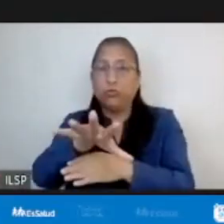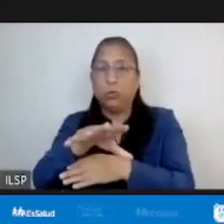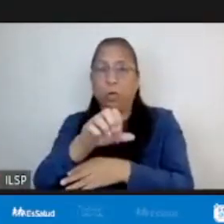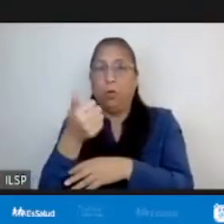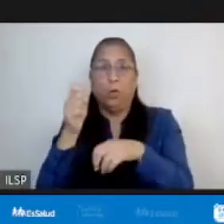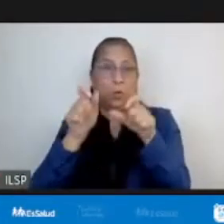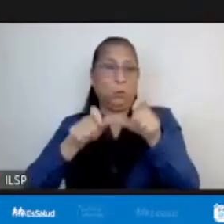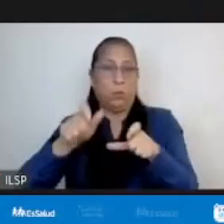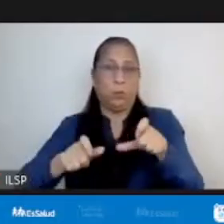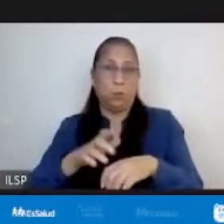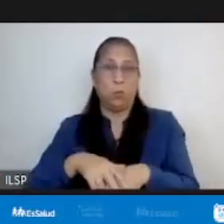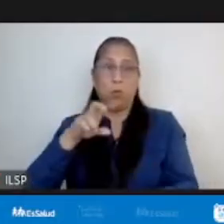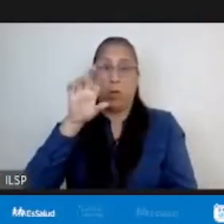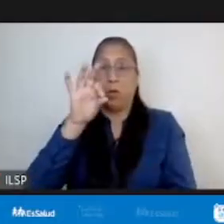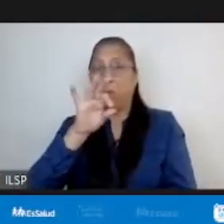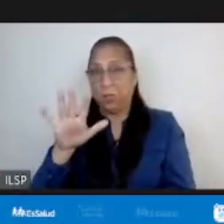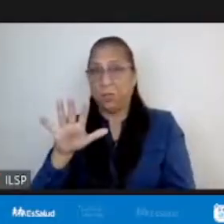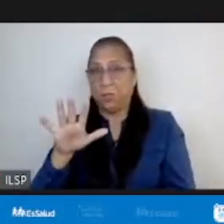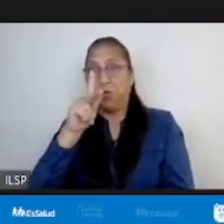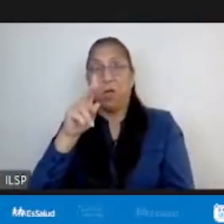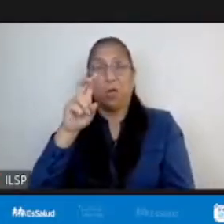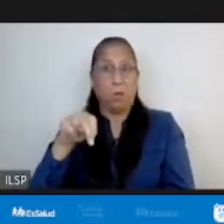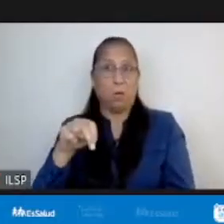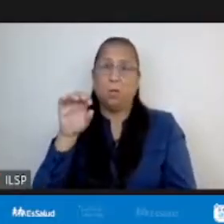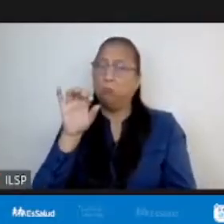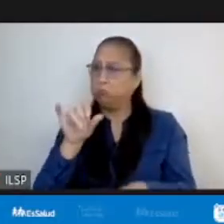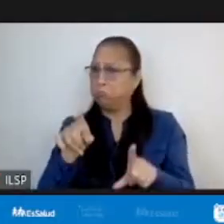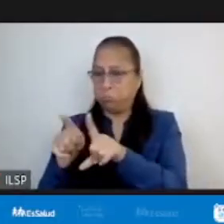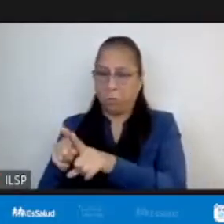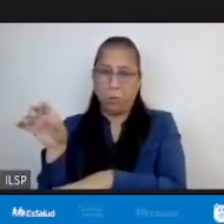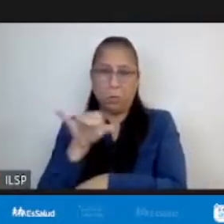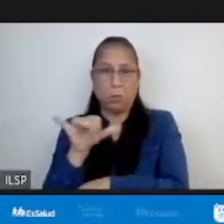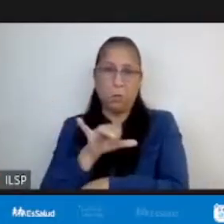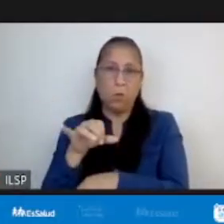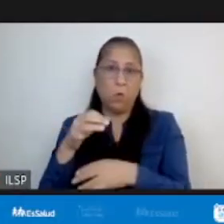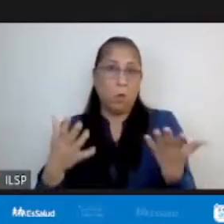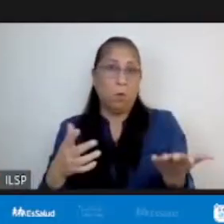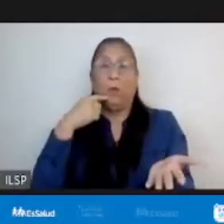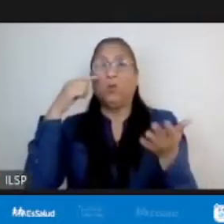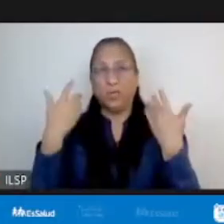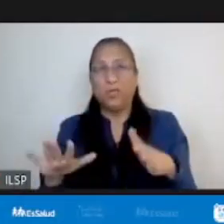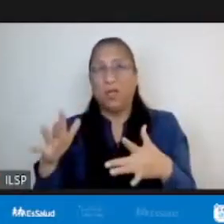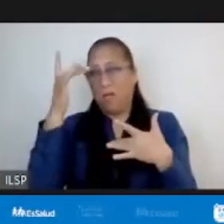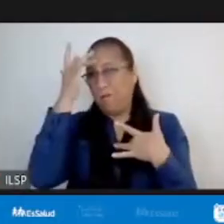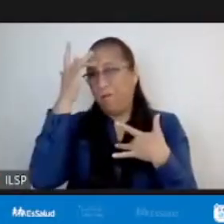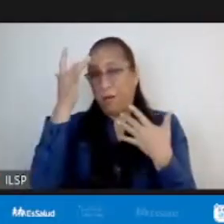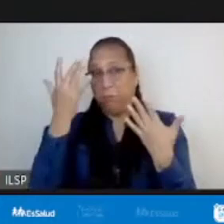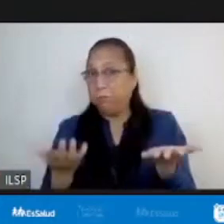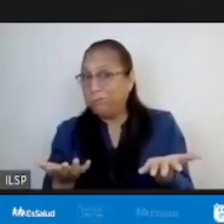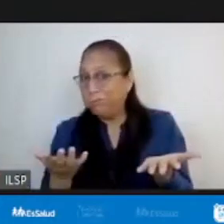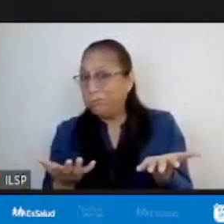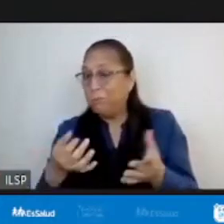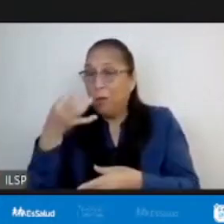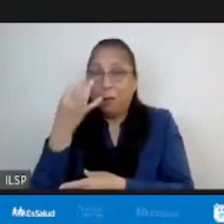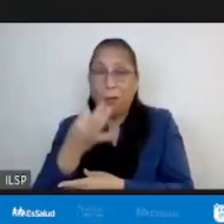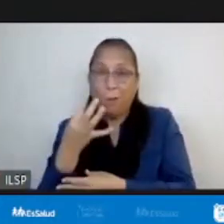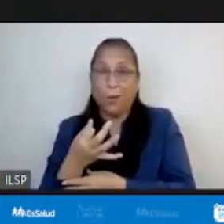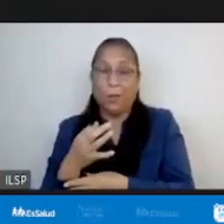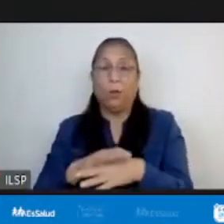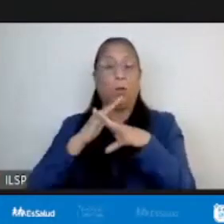usar una N95 si quieres, una KN, y también funciona igual, no vas a contagiar. Pero si ya estás enfermo, en realidad lo que te previene